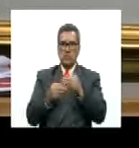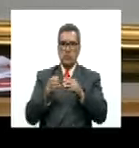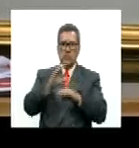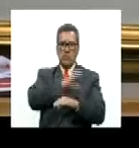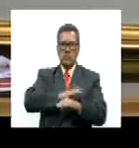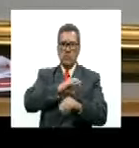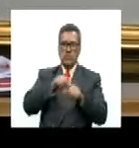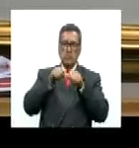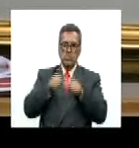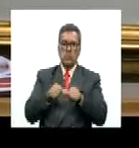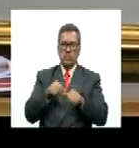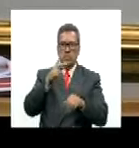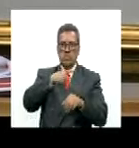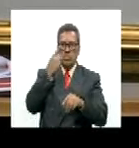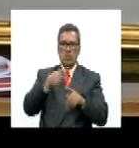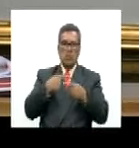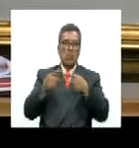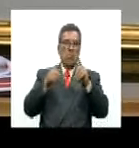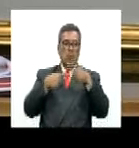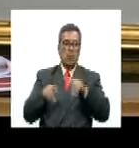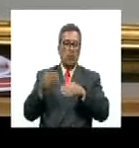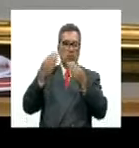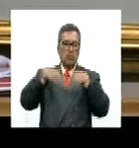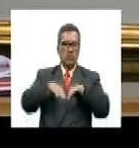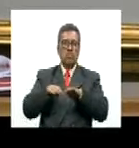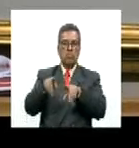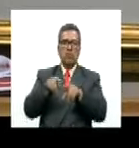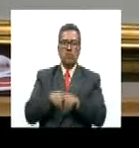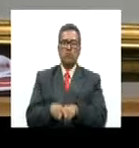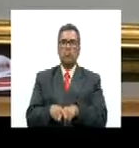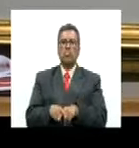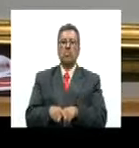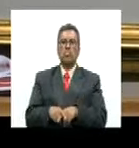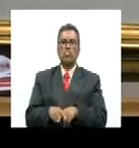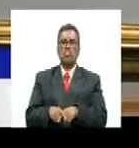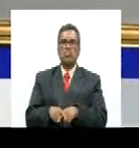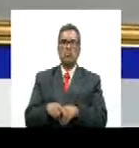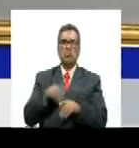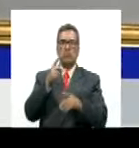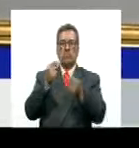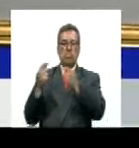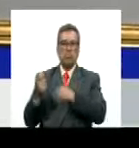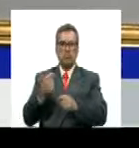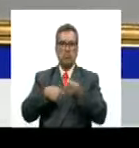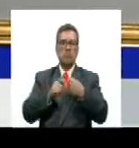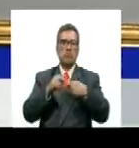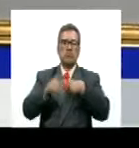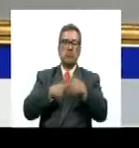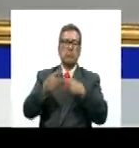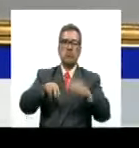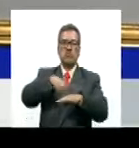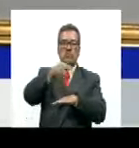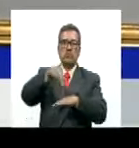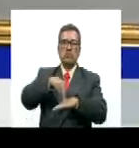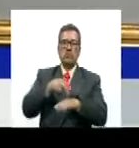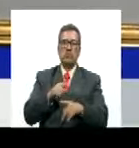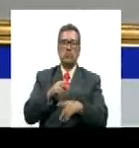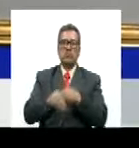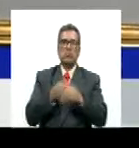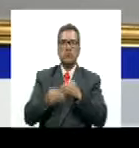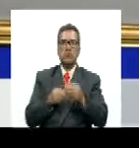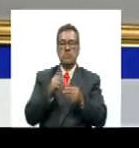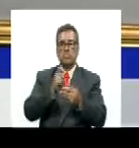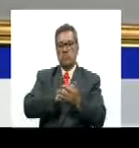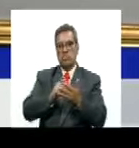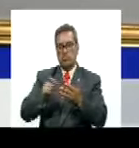comisiones permanentes de Política Exterior, Soberanía e Integración y de Economía, Finanzas y Desarrollo Nacional a los fines de la